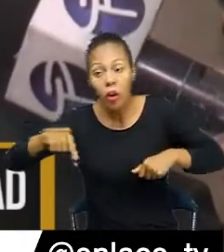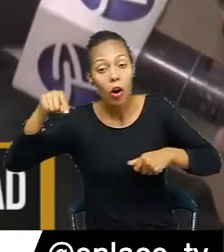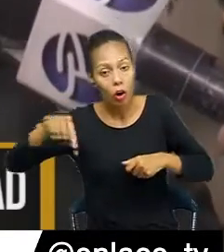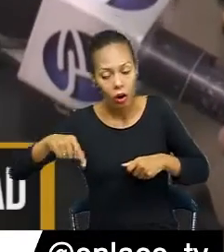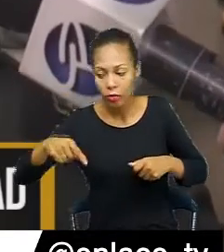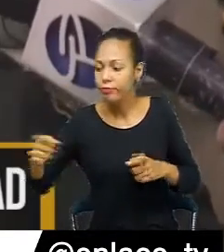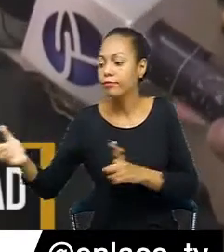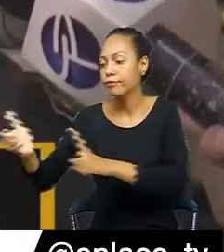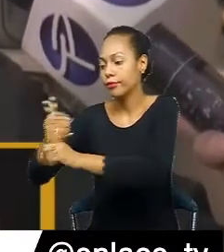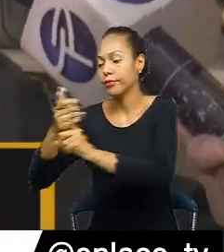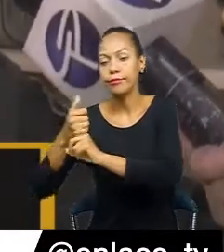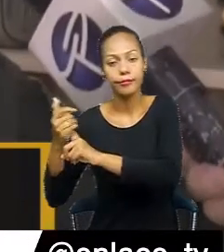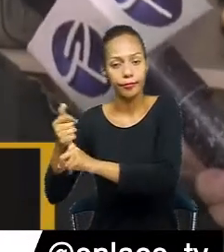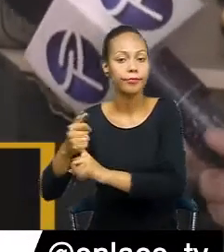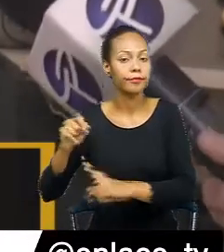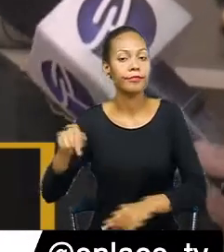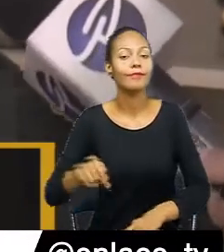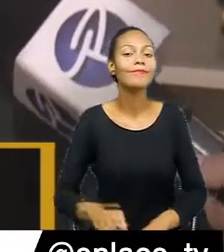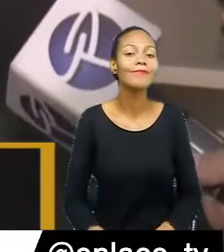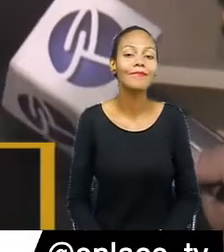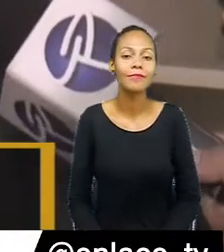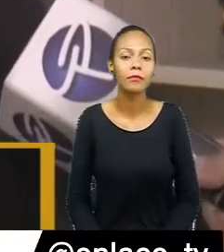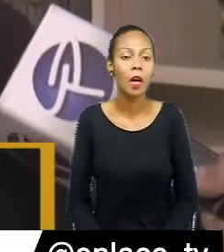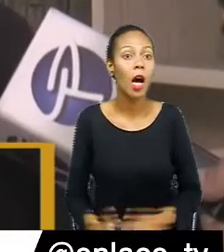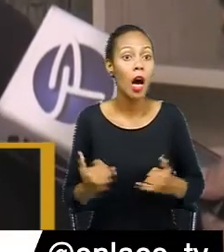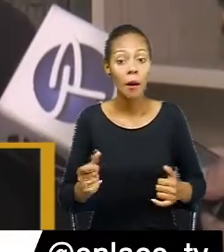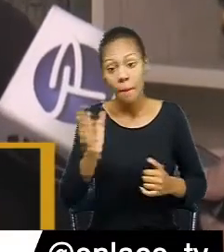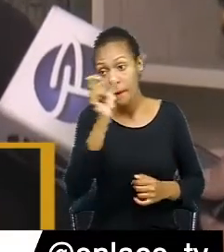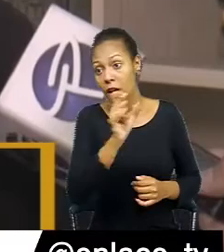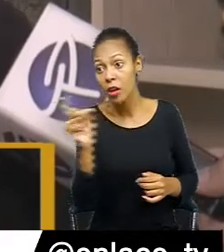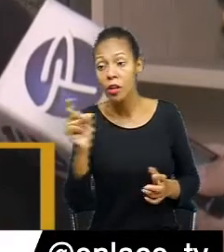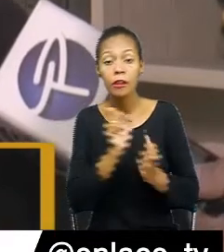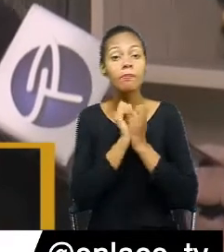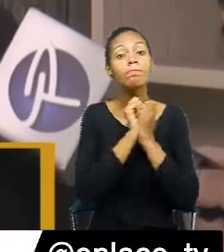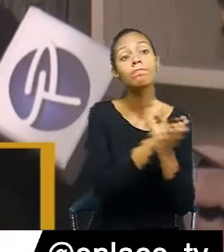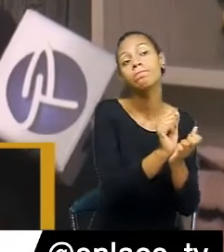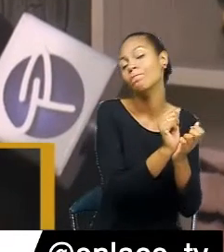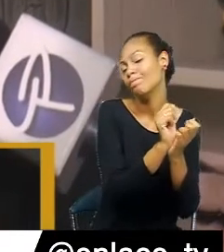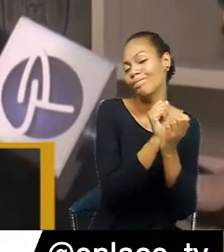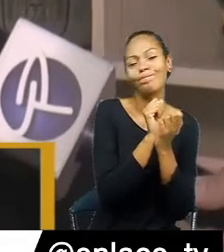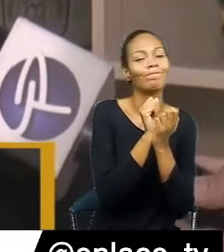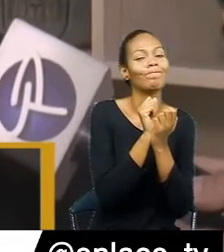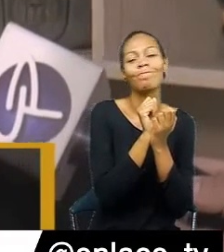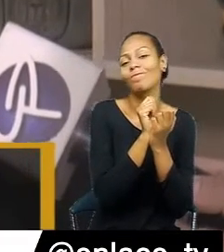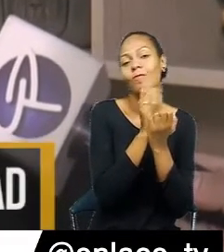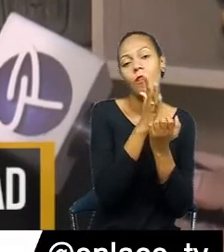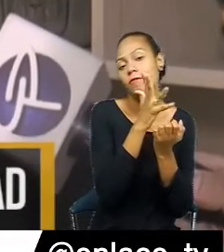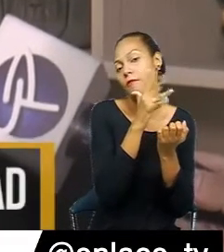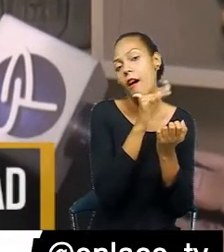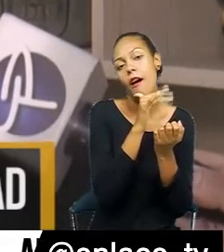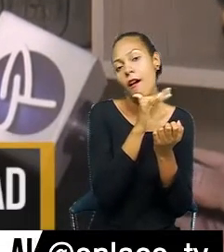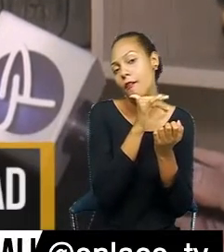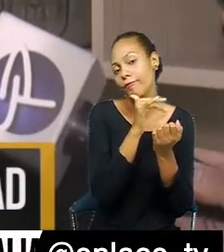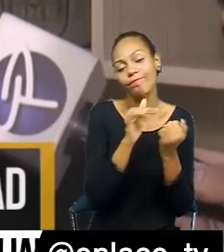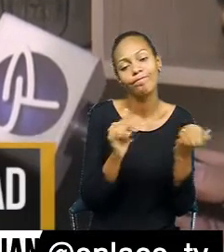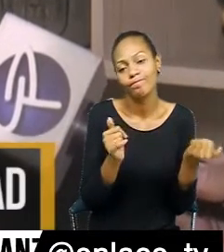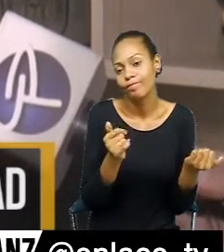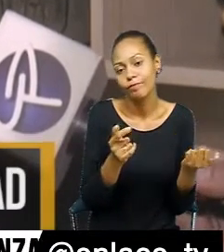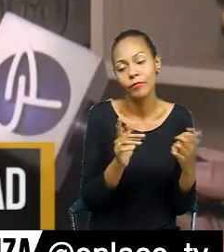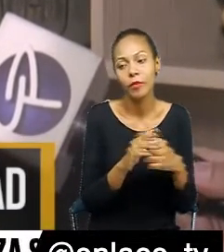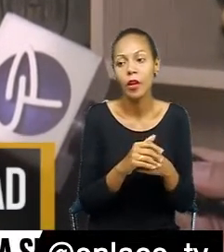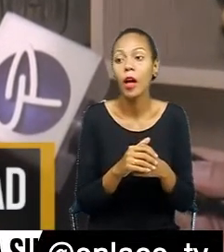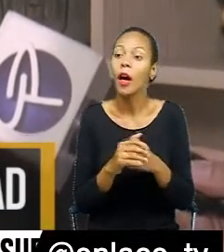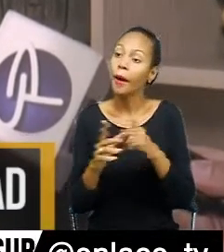este no hay captura en el tema del computador, teniendo en cuenta que fue por información que se llegó a él, y pues